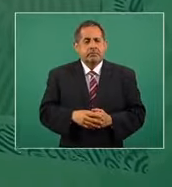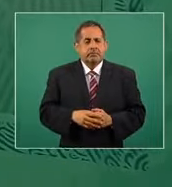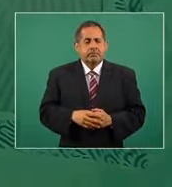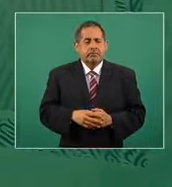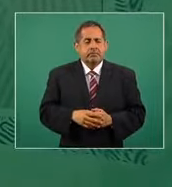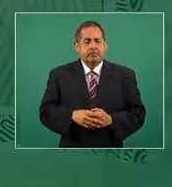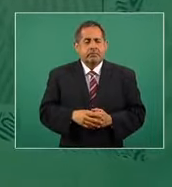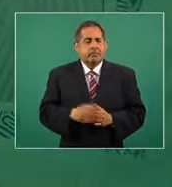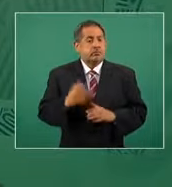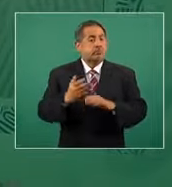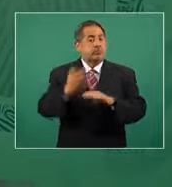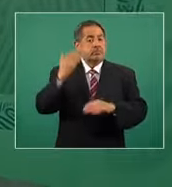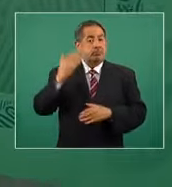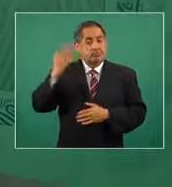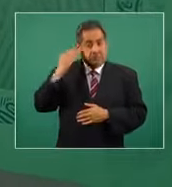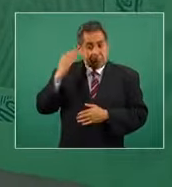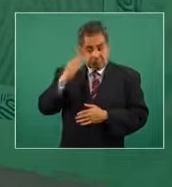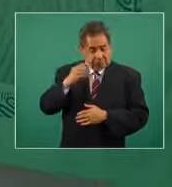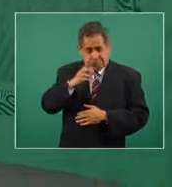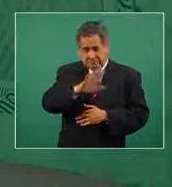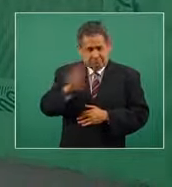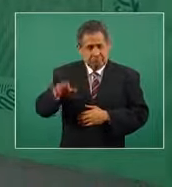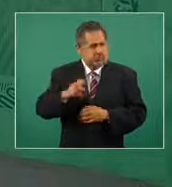ya habían entregado así